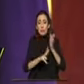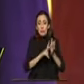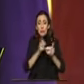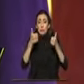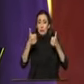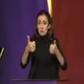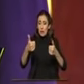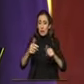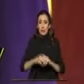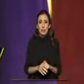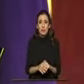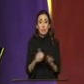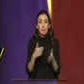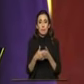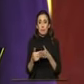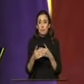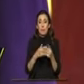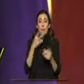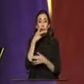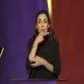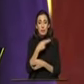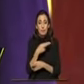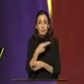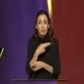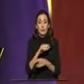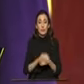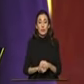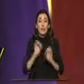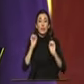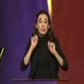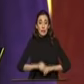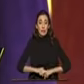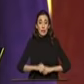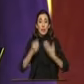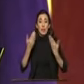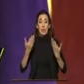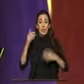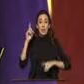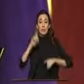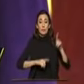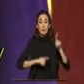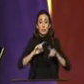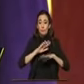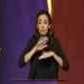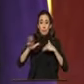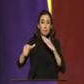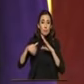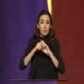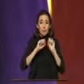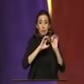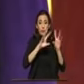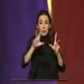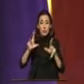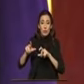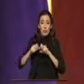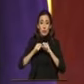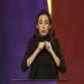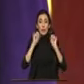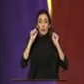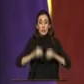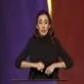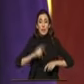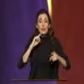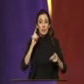rato, pero en verdad no era así. Lo que sí tenía vida eran los roedores que merodeaban en los vagones.